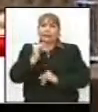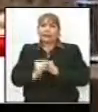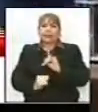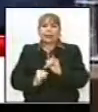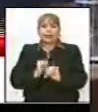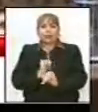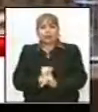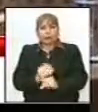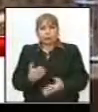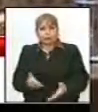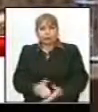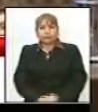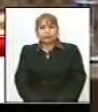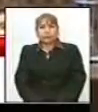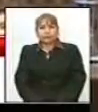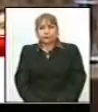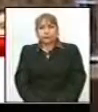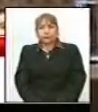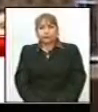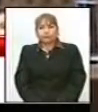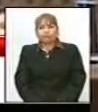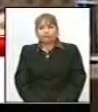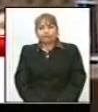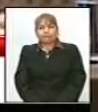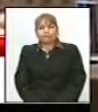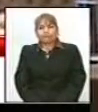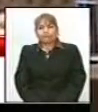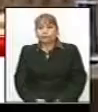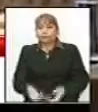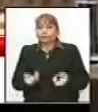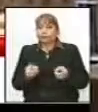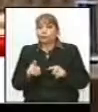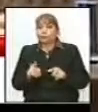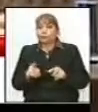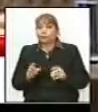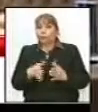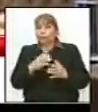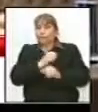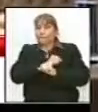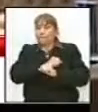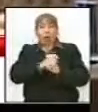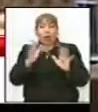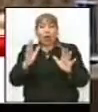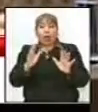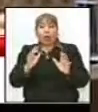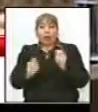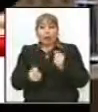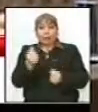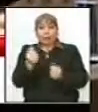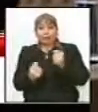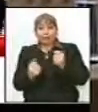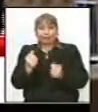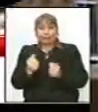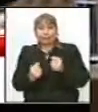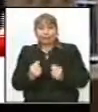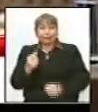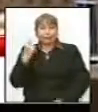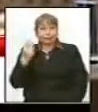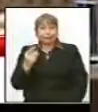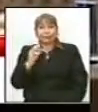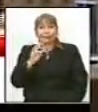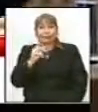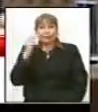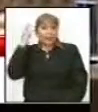esto reconocido. Cuando sucede el coche bomba de Tarata, ante el mundo, ante la